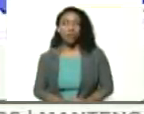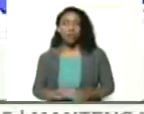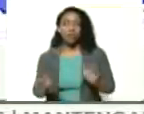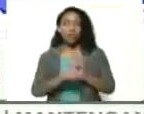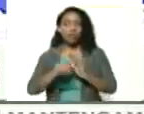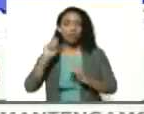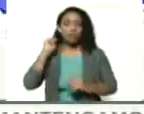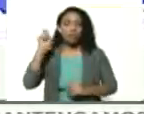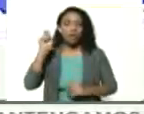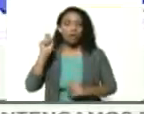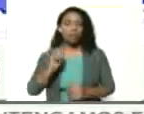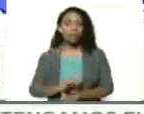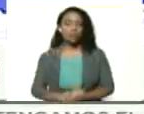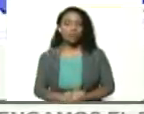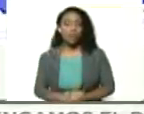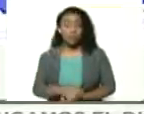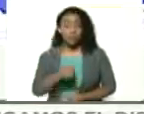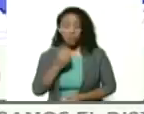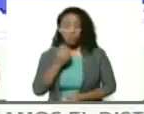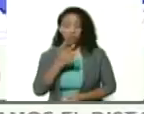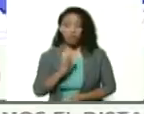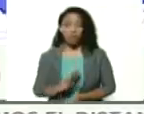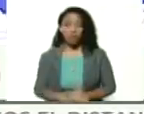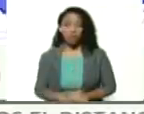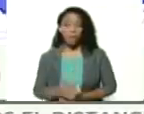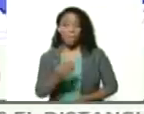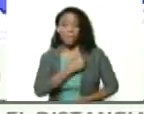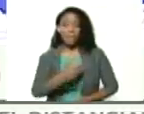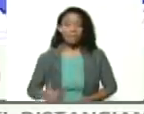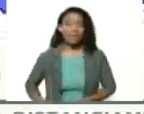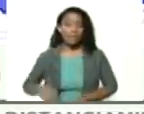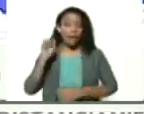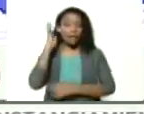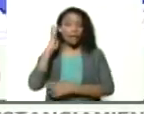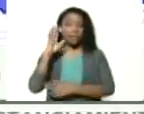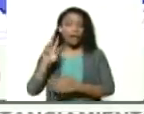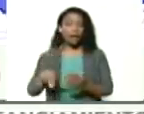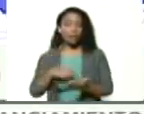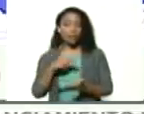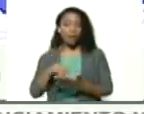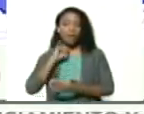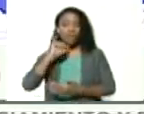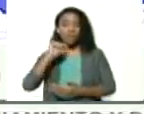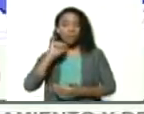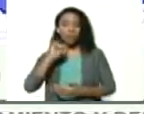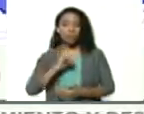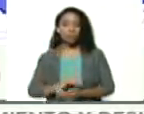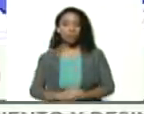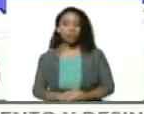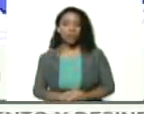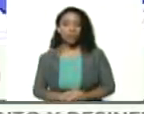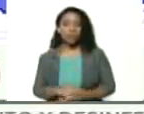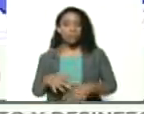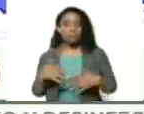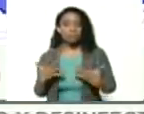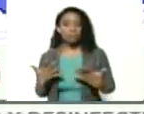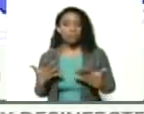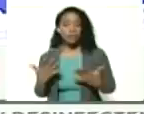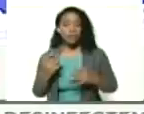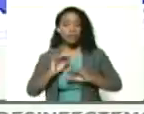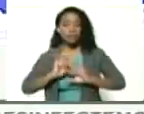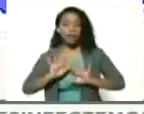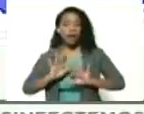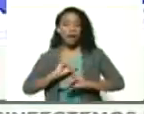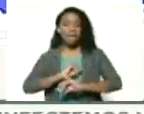Constitucional. Bueno, el presidente de la Asamblea Nacional me ha informado que ya han